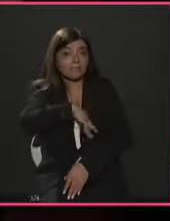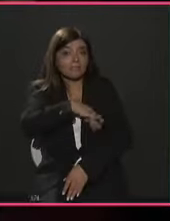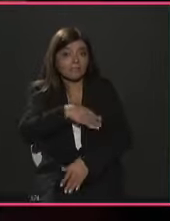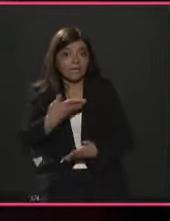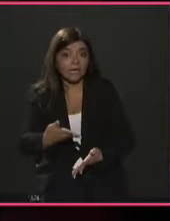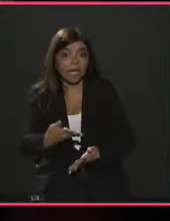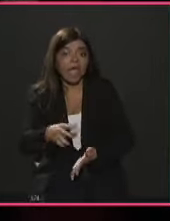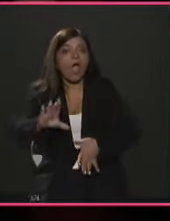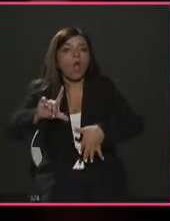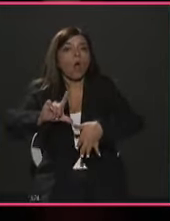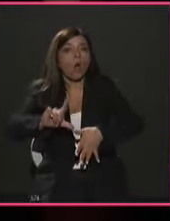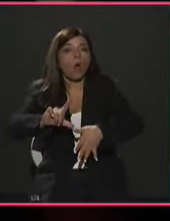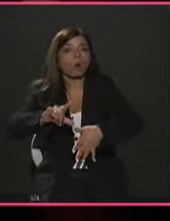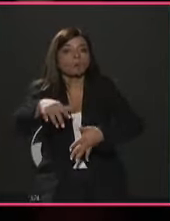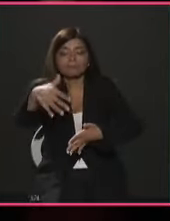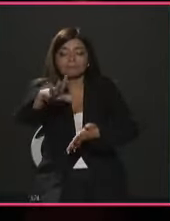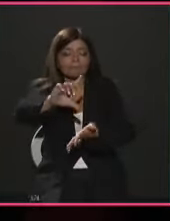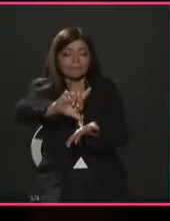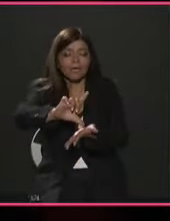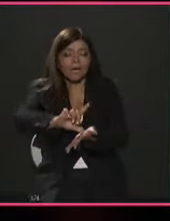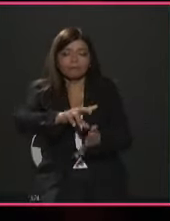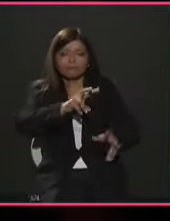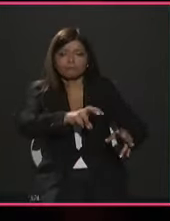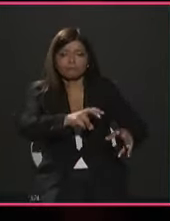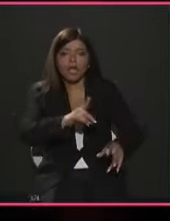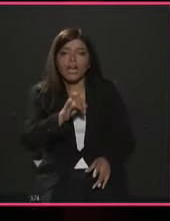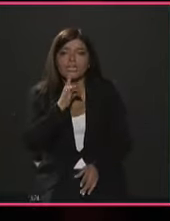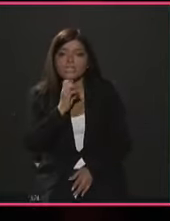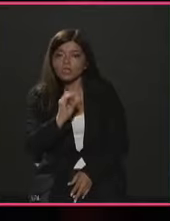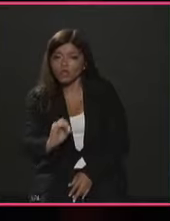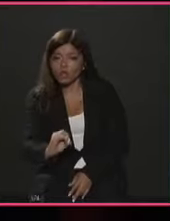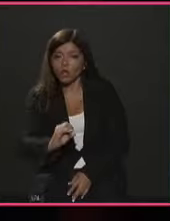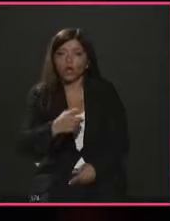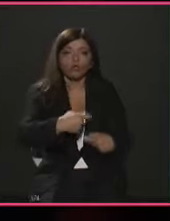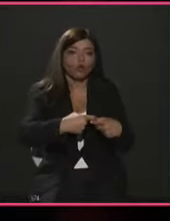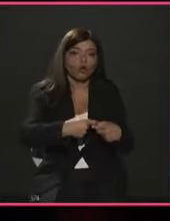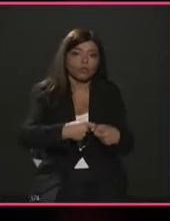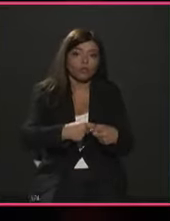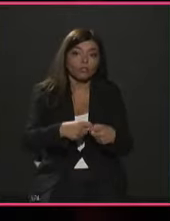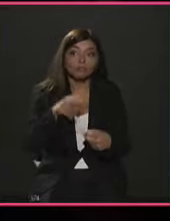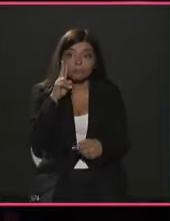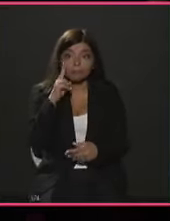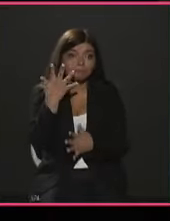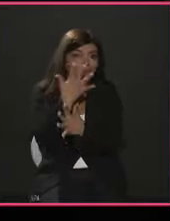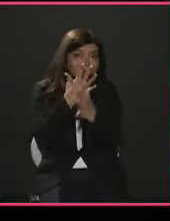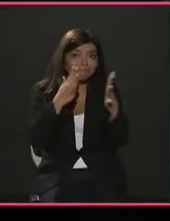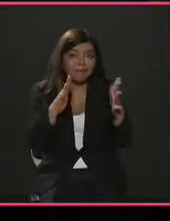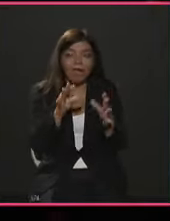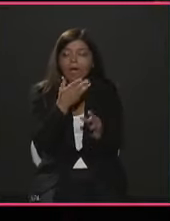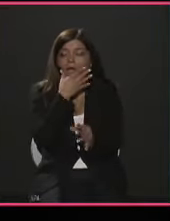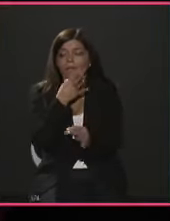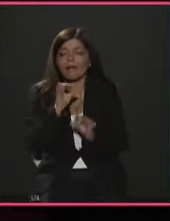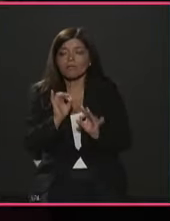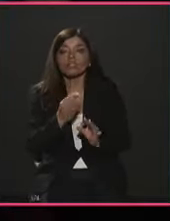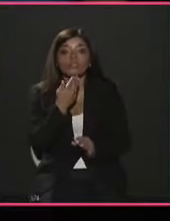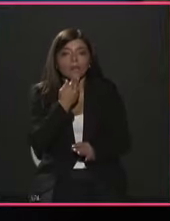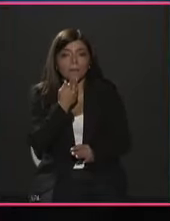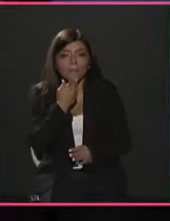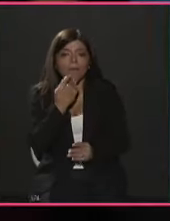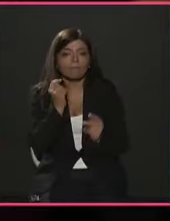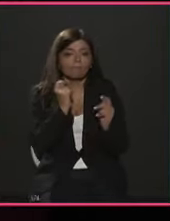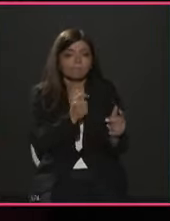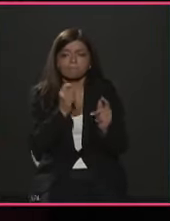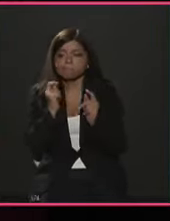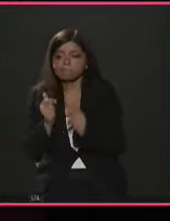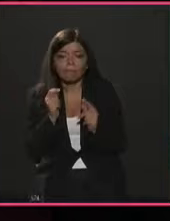solamente es un país que puede exportar cobre que puede exportar litio que tiene paisaje y territorios maravillosos sino que tiene capacidad de